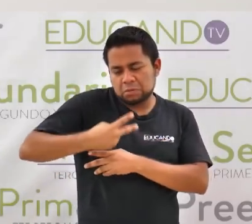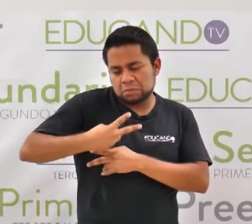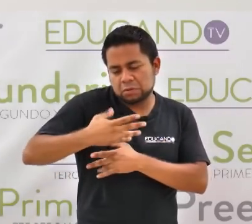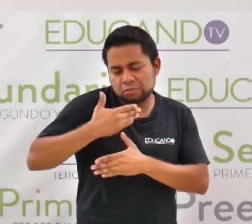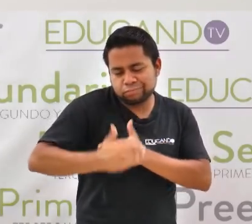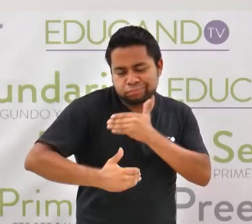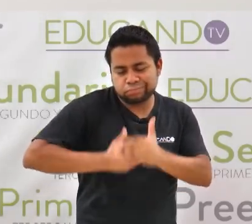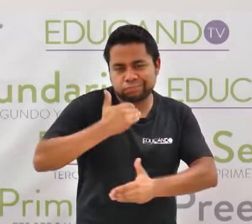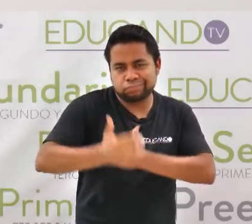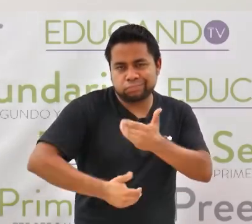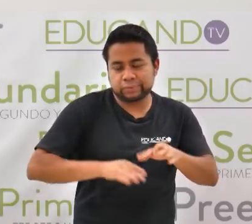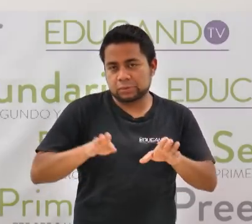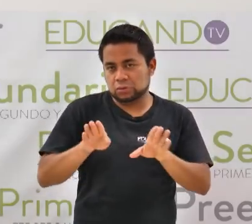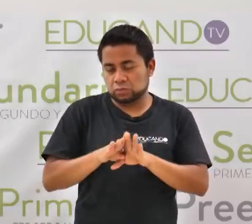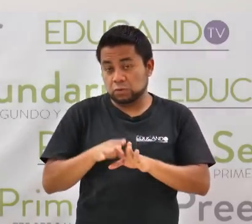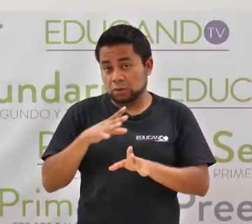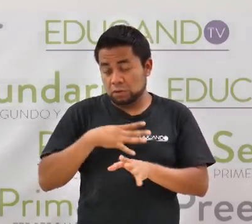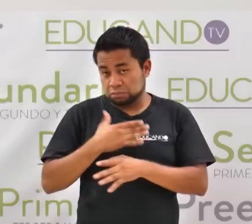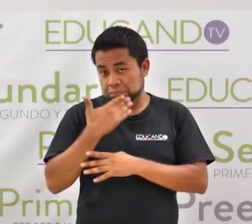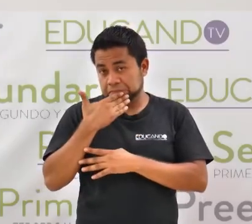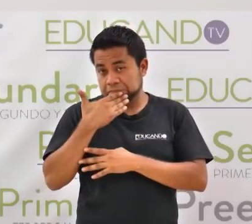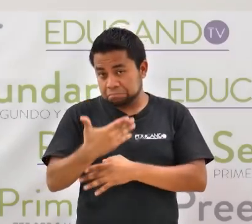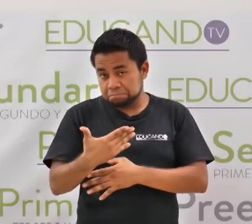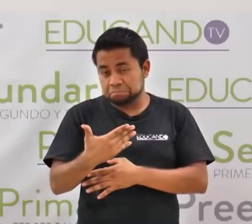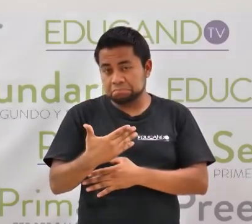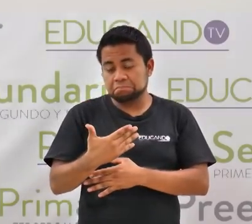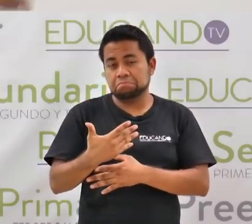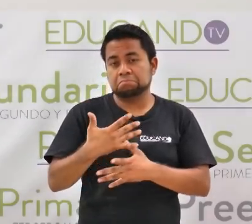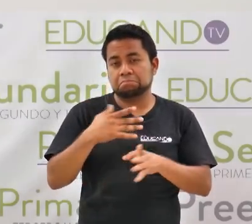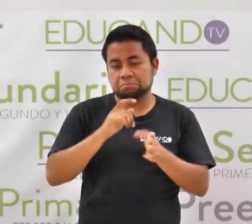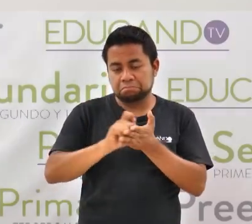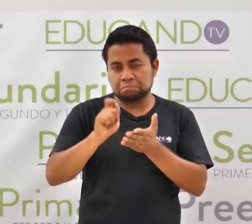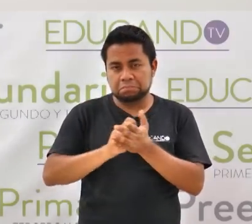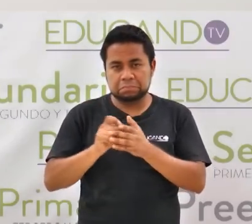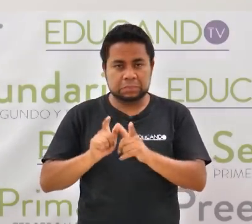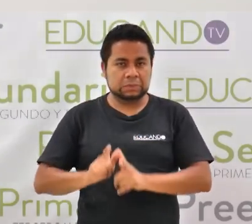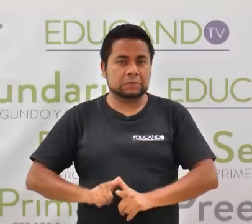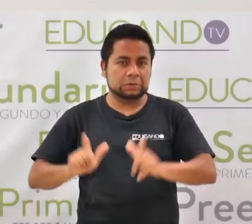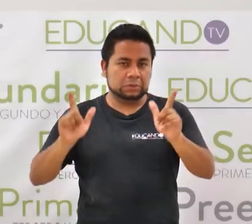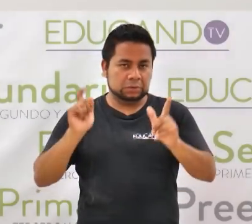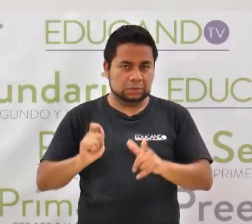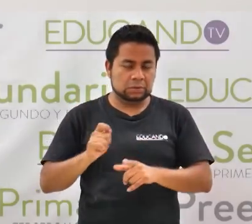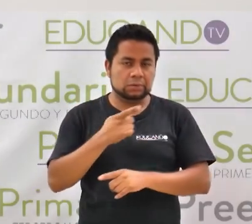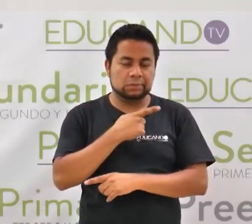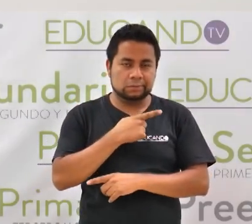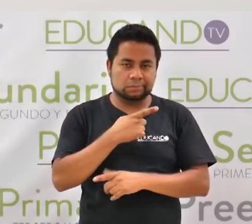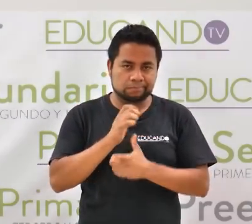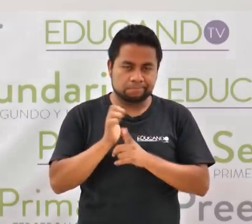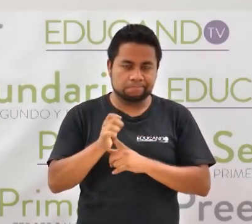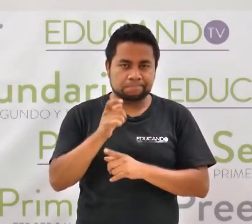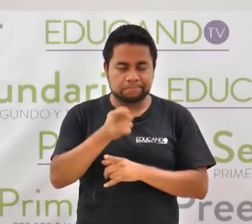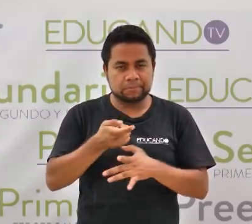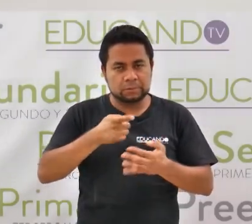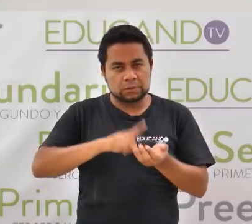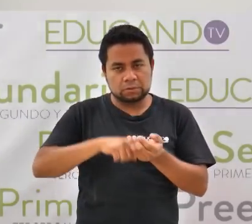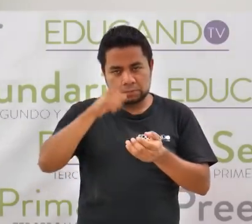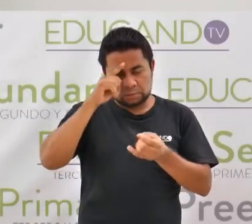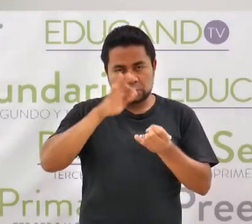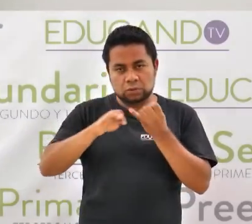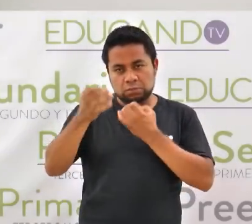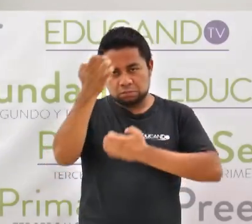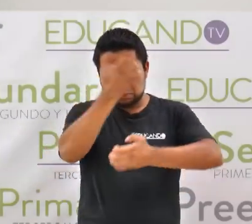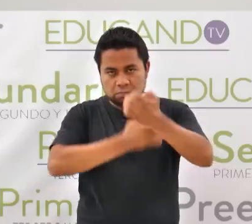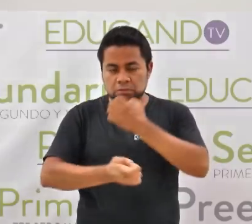por paso a ver si está ya casi listo. Entonces tienen que, en este paso, en la